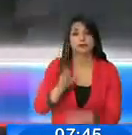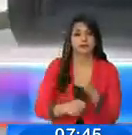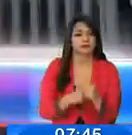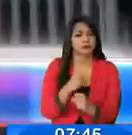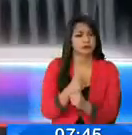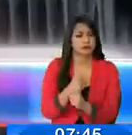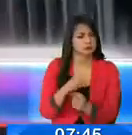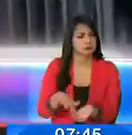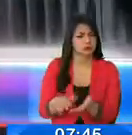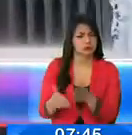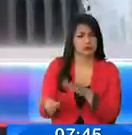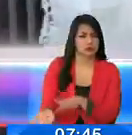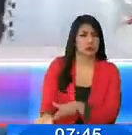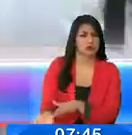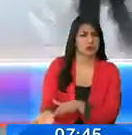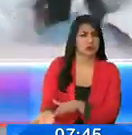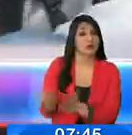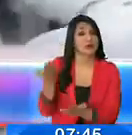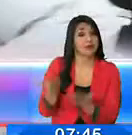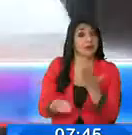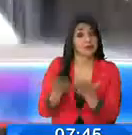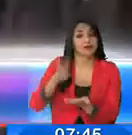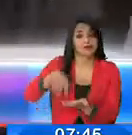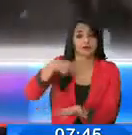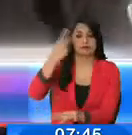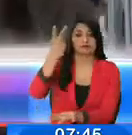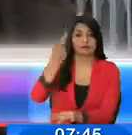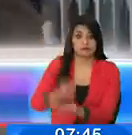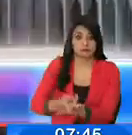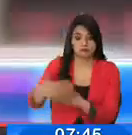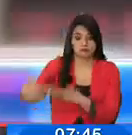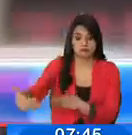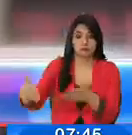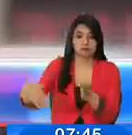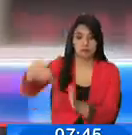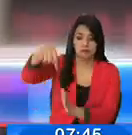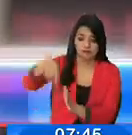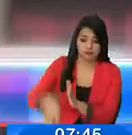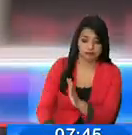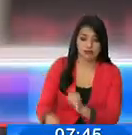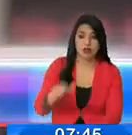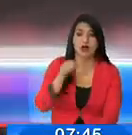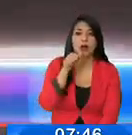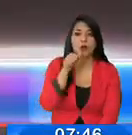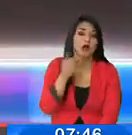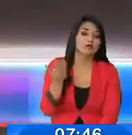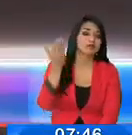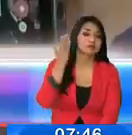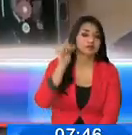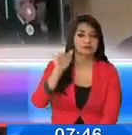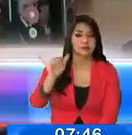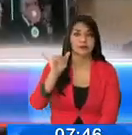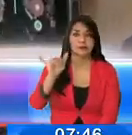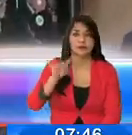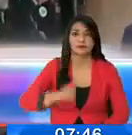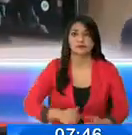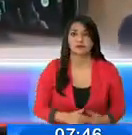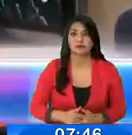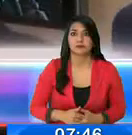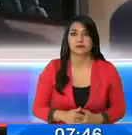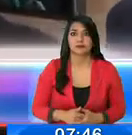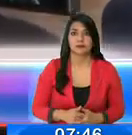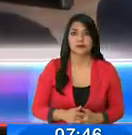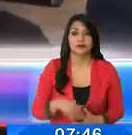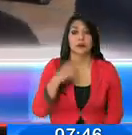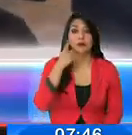edad, quien se presume se habría caído dentro de una cisterna el pasado sábado. El señor padre le encuentra a la